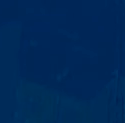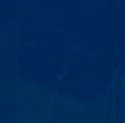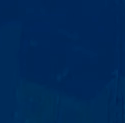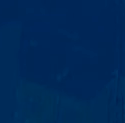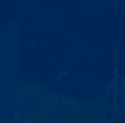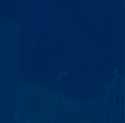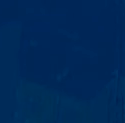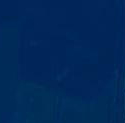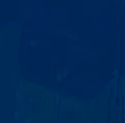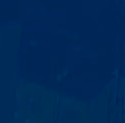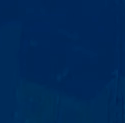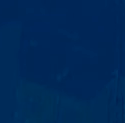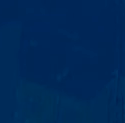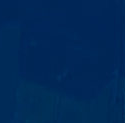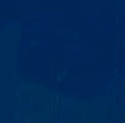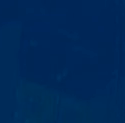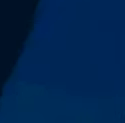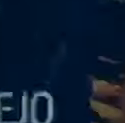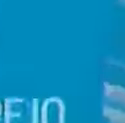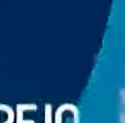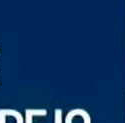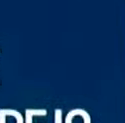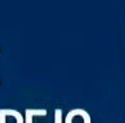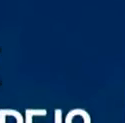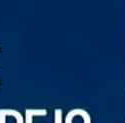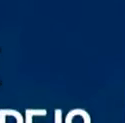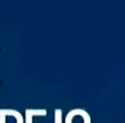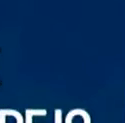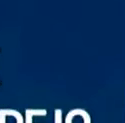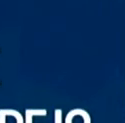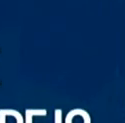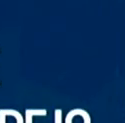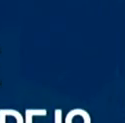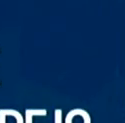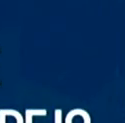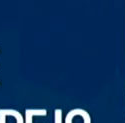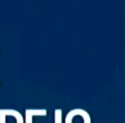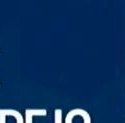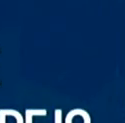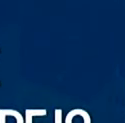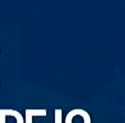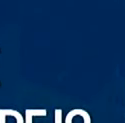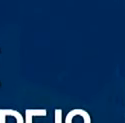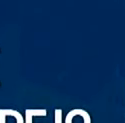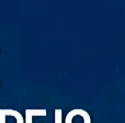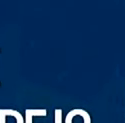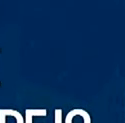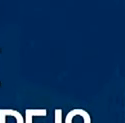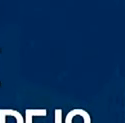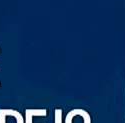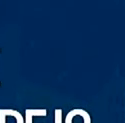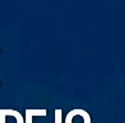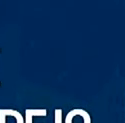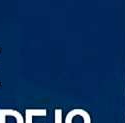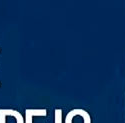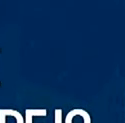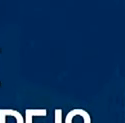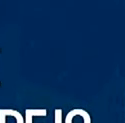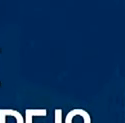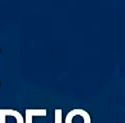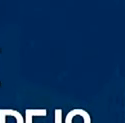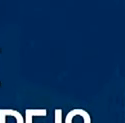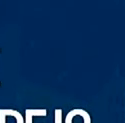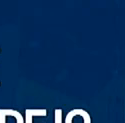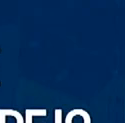Collao y también el Ingabajo. Tenemos otro horario, aquí hay tres franjas horarias, mucha atención, desde las 7 de la mañana hasta el mediodía, desde